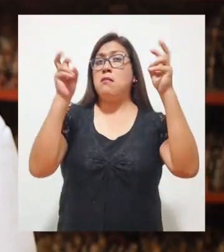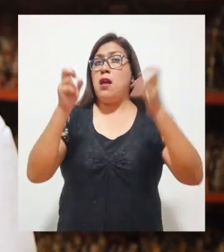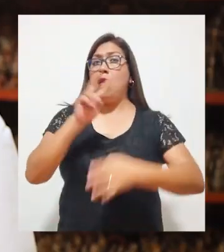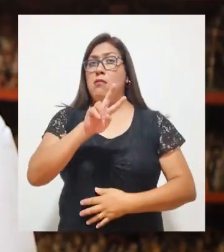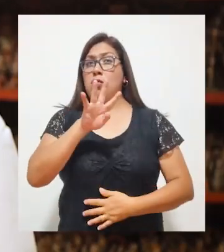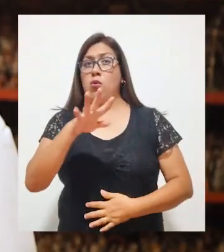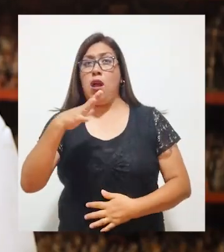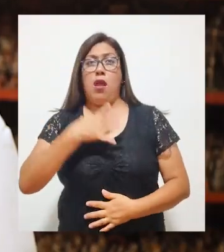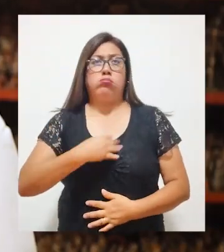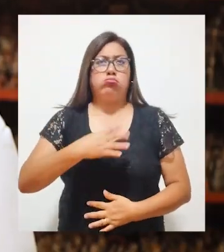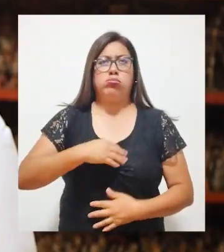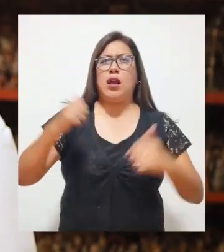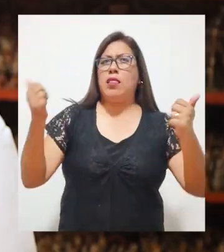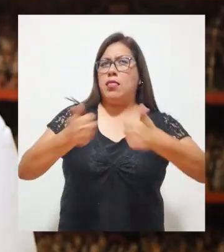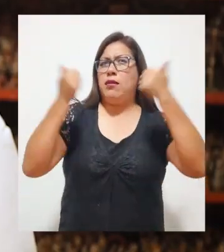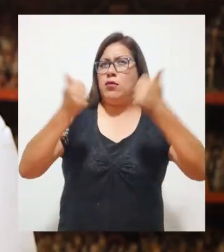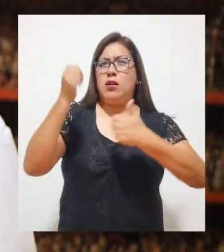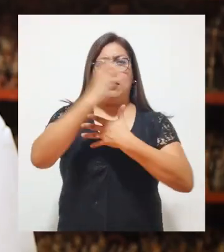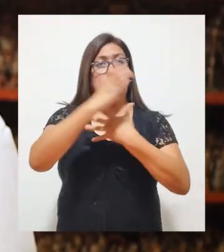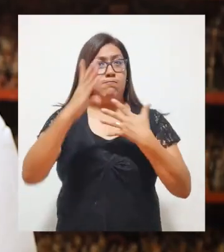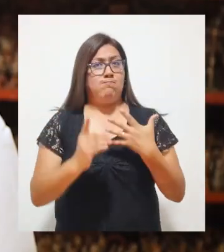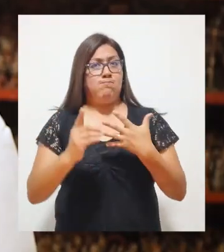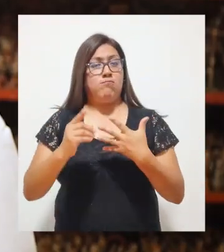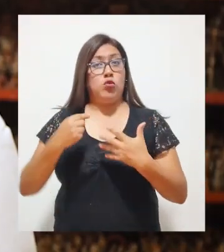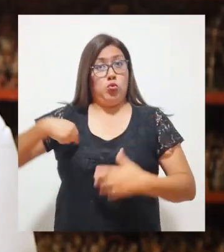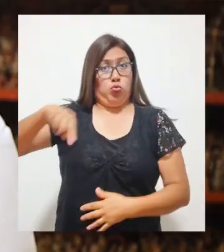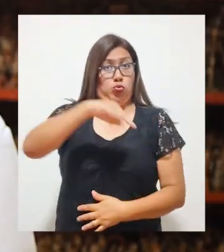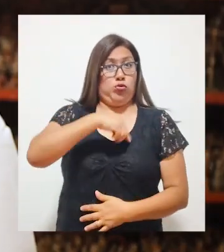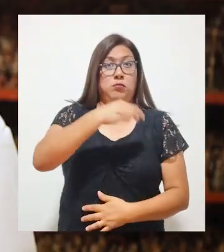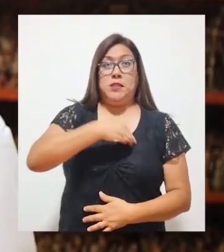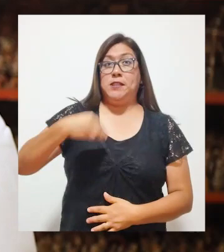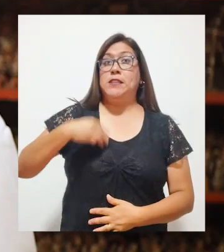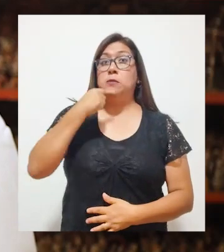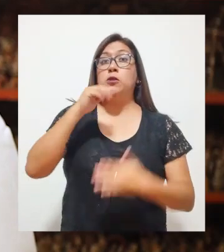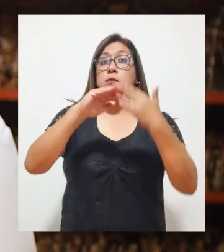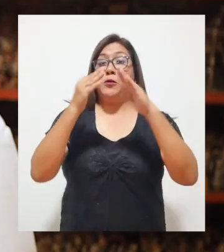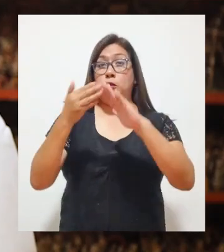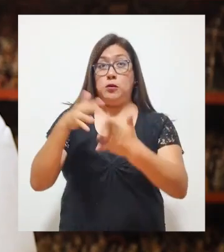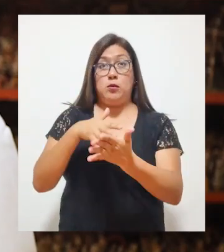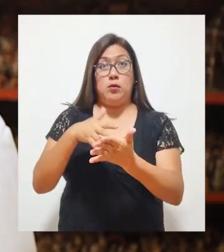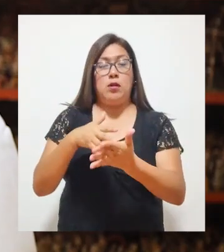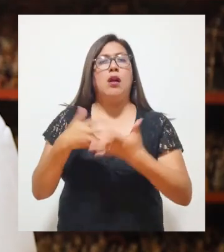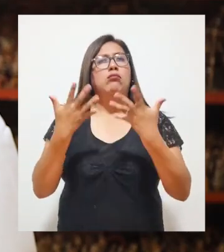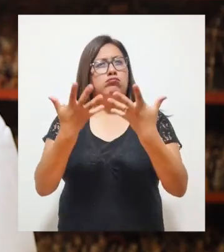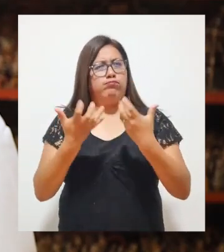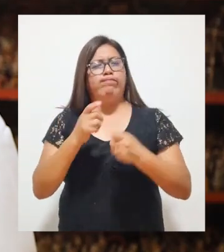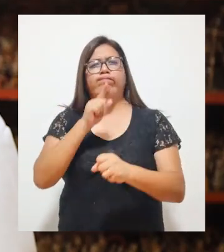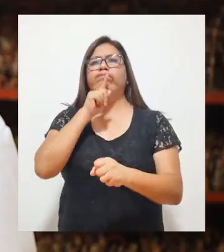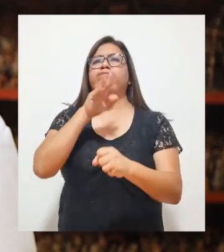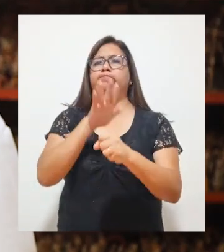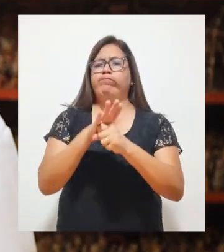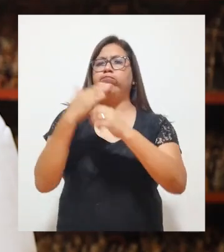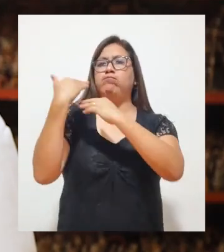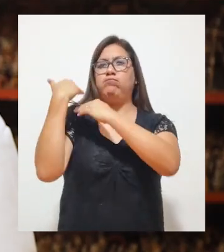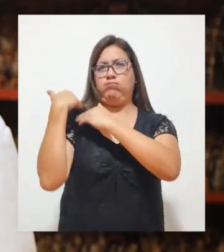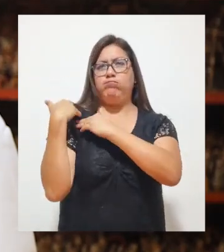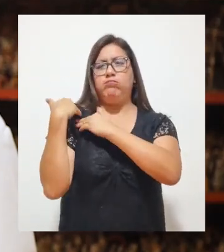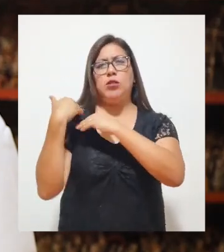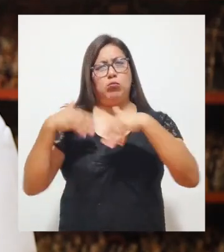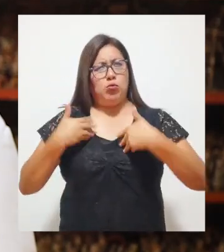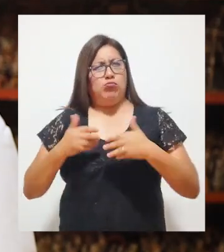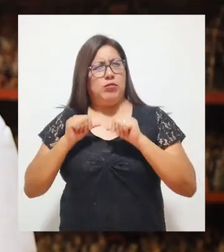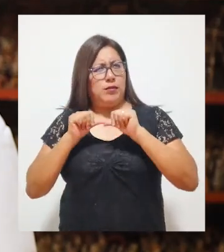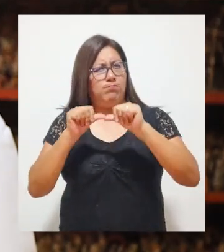En el marco del 24º aniversario de CONADIS, desde el Ministerio de la Mujer y Poblaciones Vulnerables, queremos reafirmar nuestro